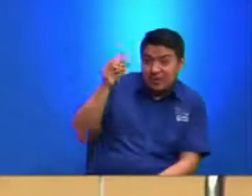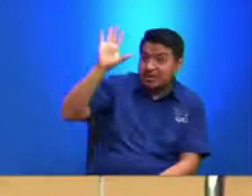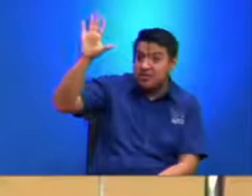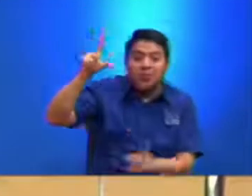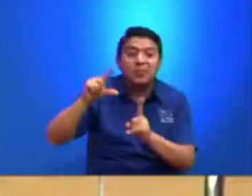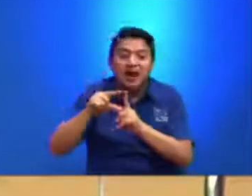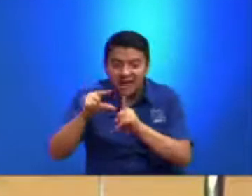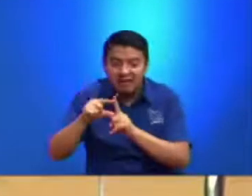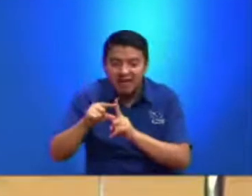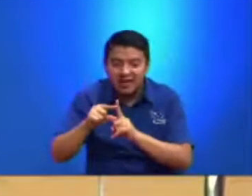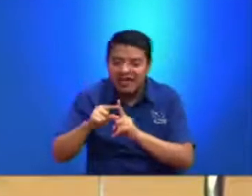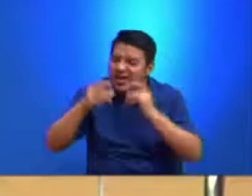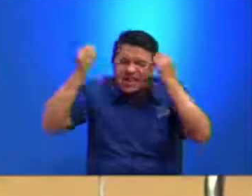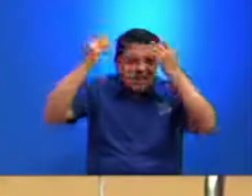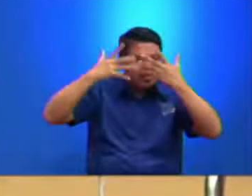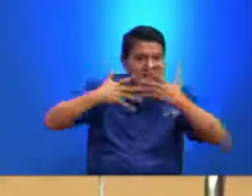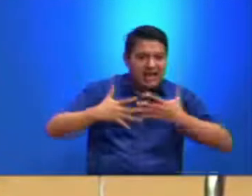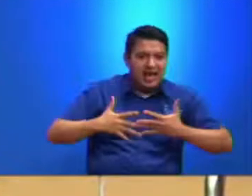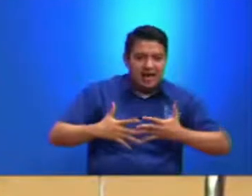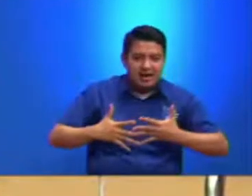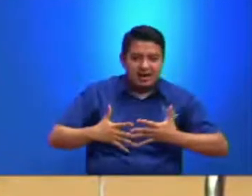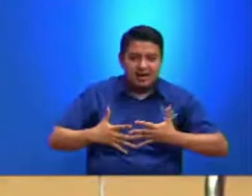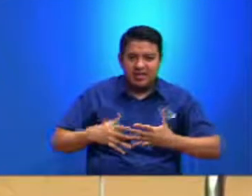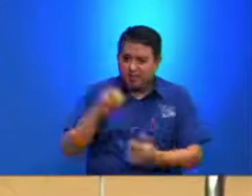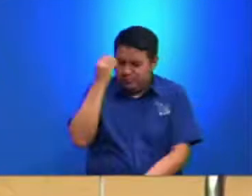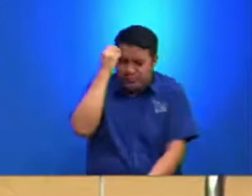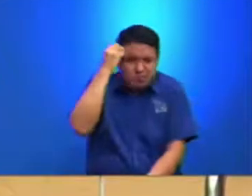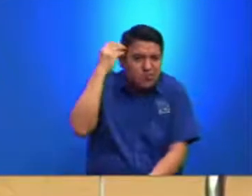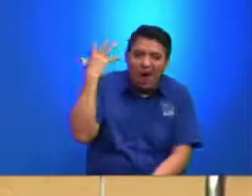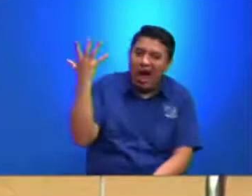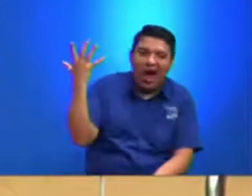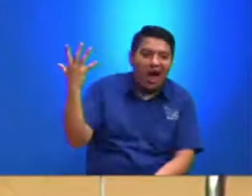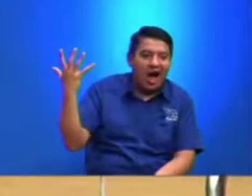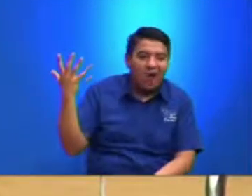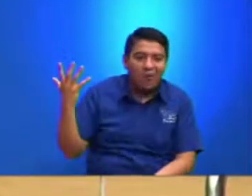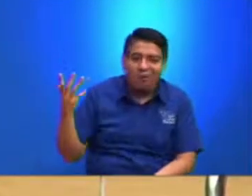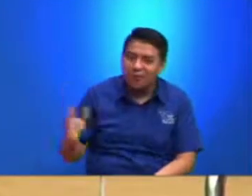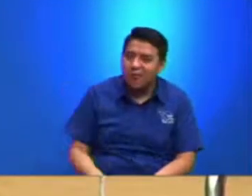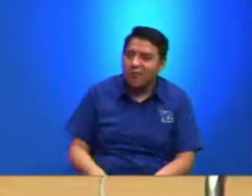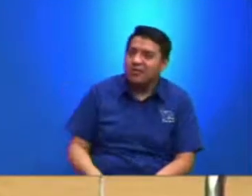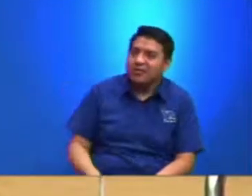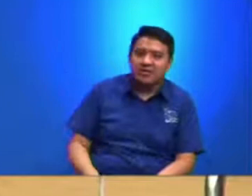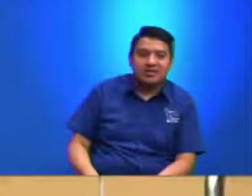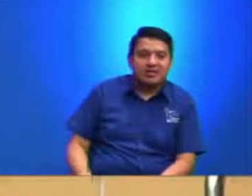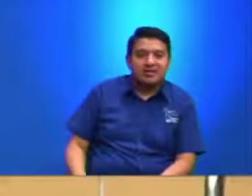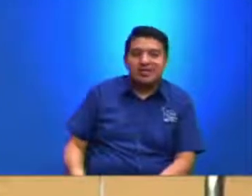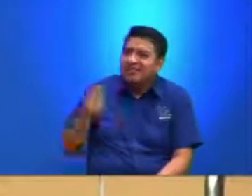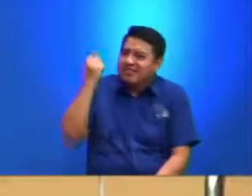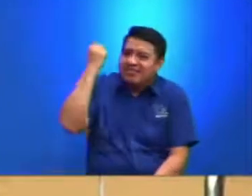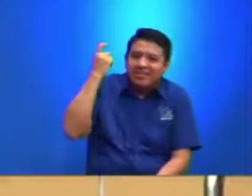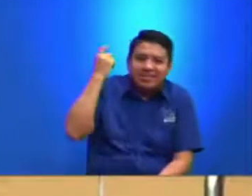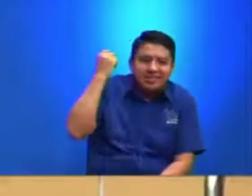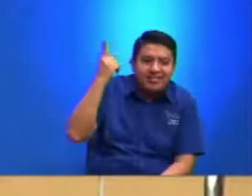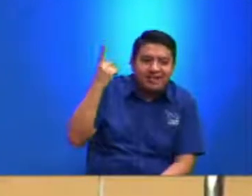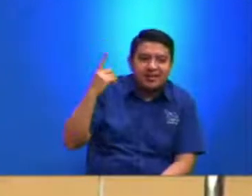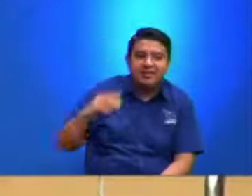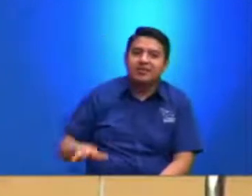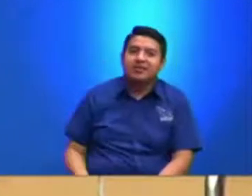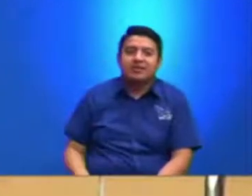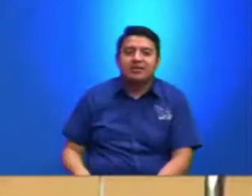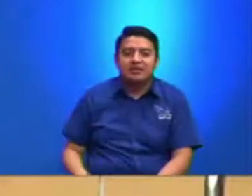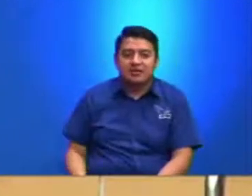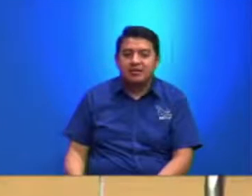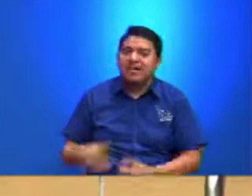lo menos, ¿verdad? Que vaya, ala, qué tremendo eso, y le das vuelta por un lado y por otro lado, y te empalagaste con eso.